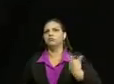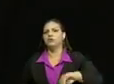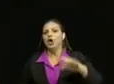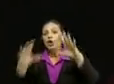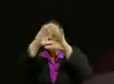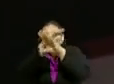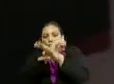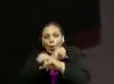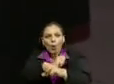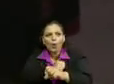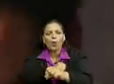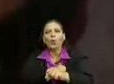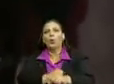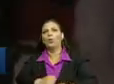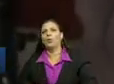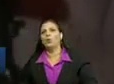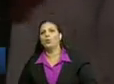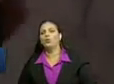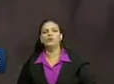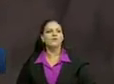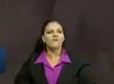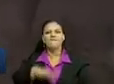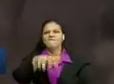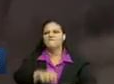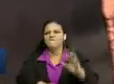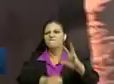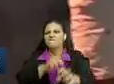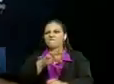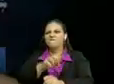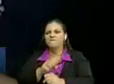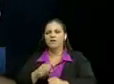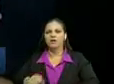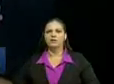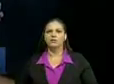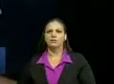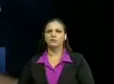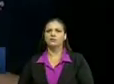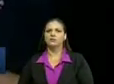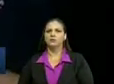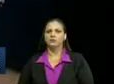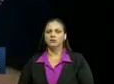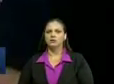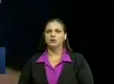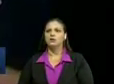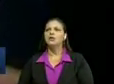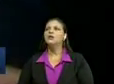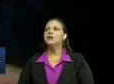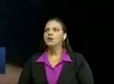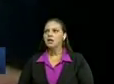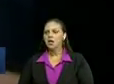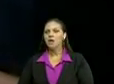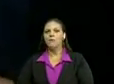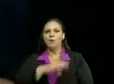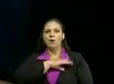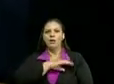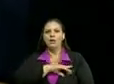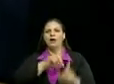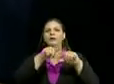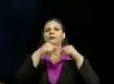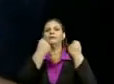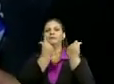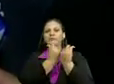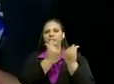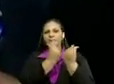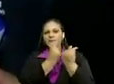mayor cantidad de integrantes de esa organización. La Fiscalía, conjuntamente con la Unidad de Inteligencia